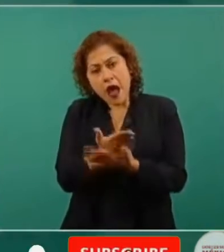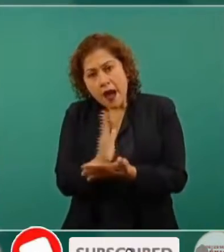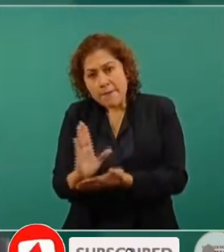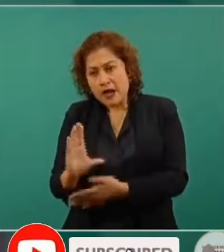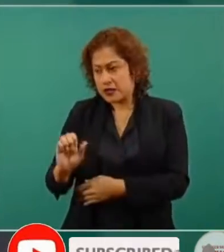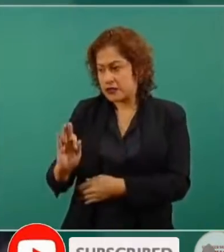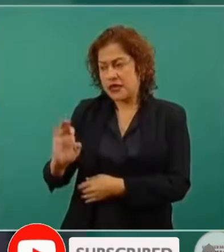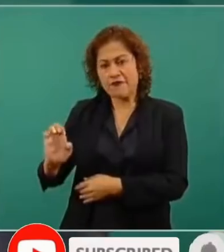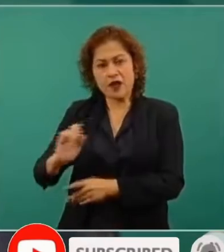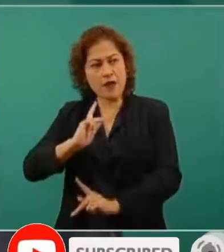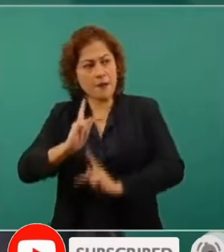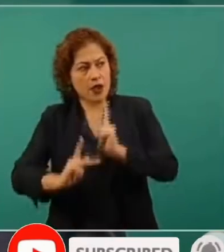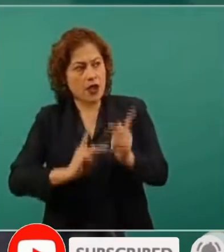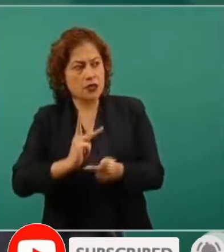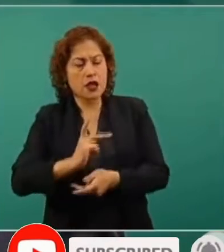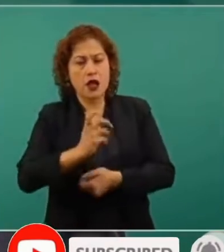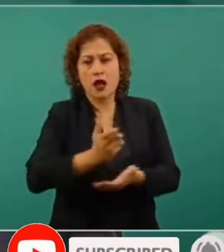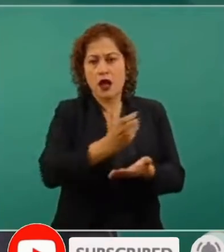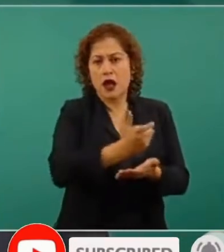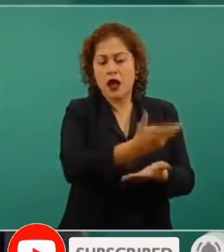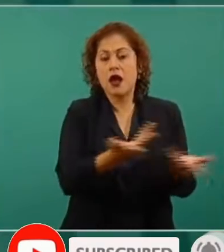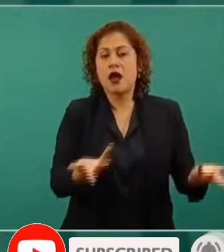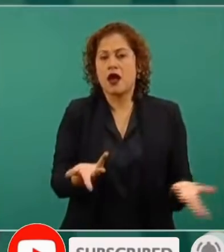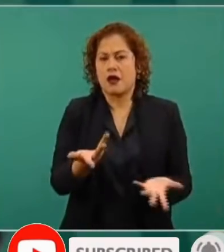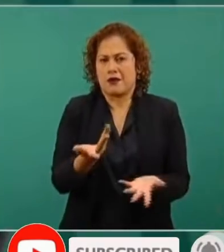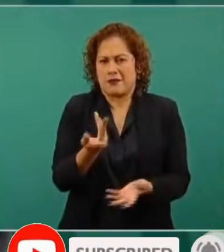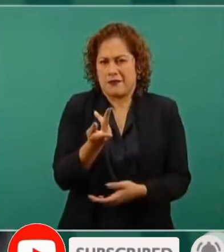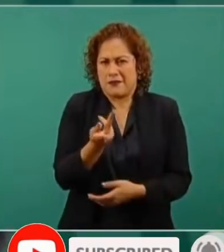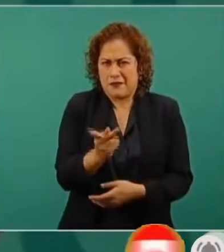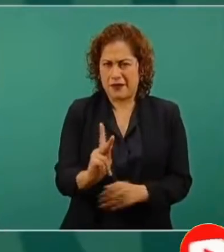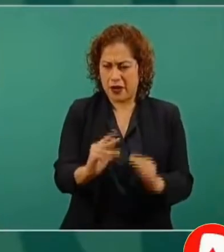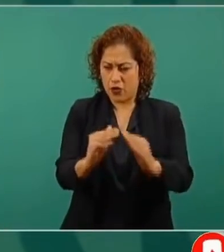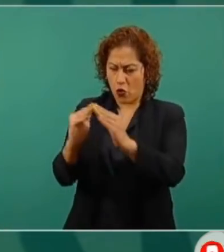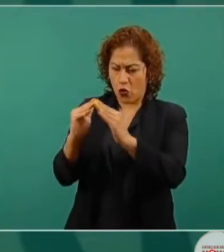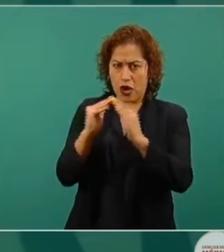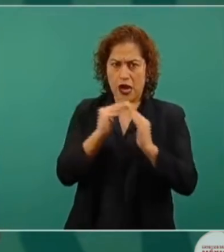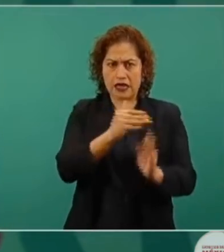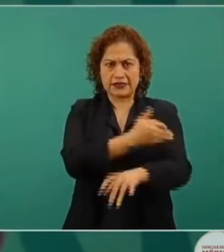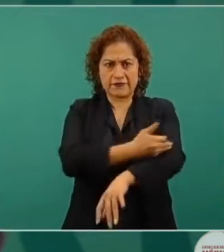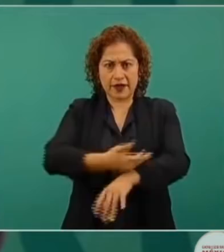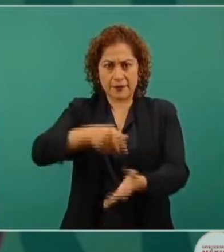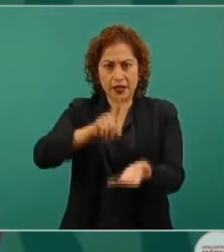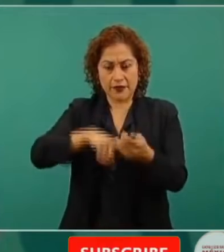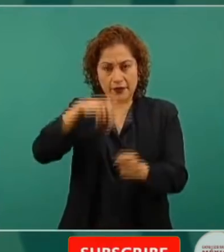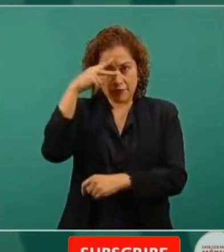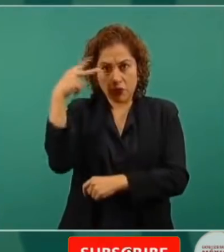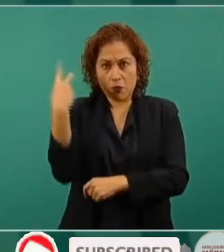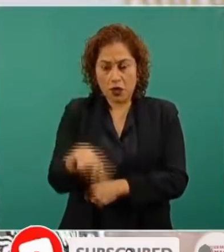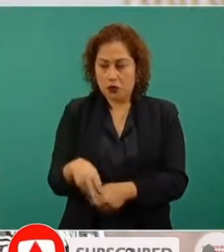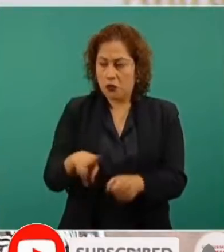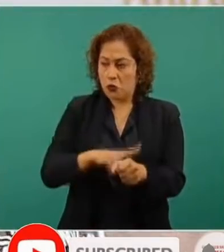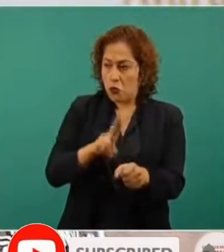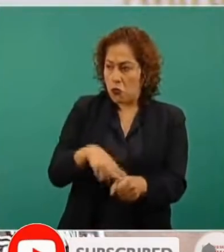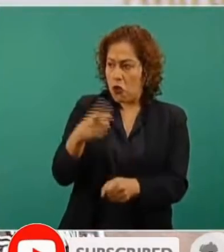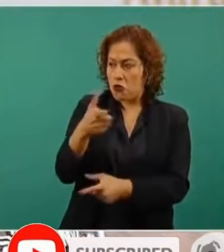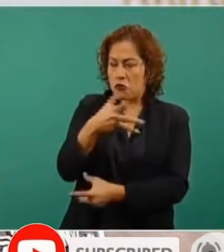CFE? En cambio, las familias de clase media, la clase popular, ¿verdad?, las pequeñas